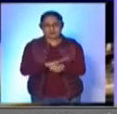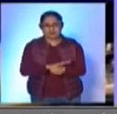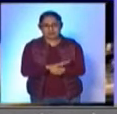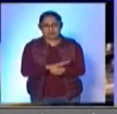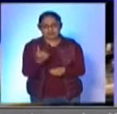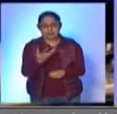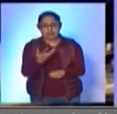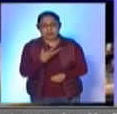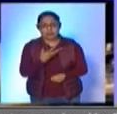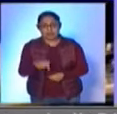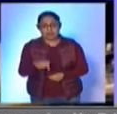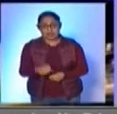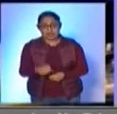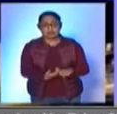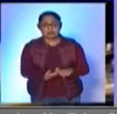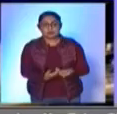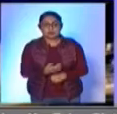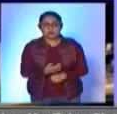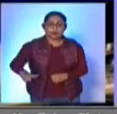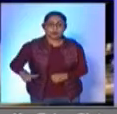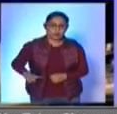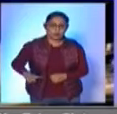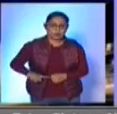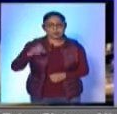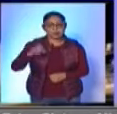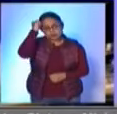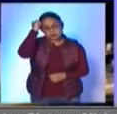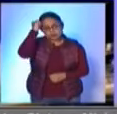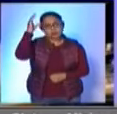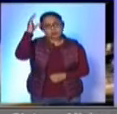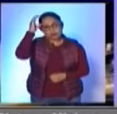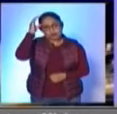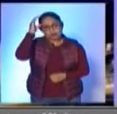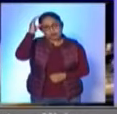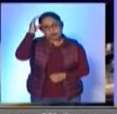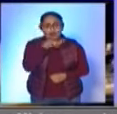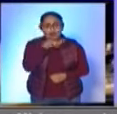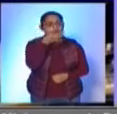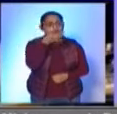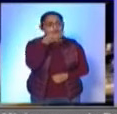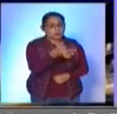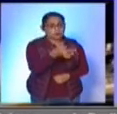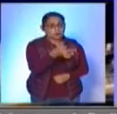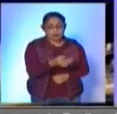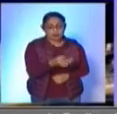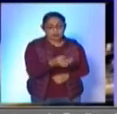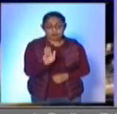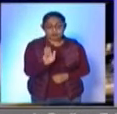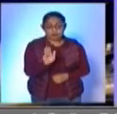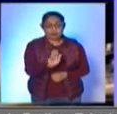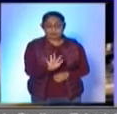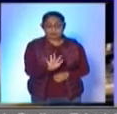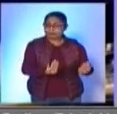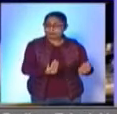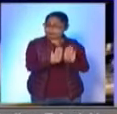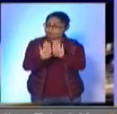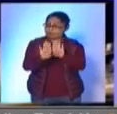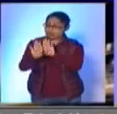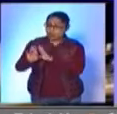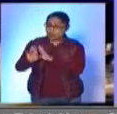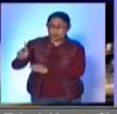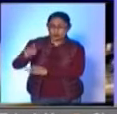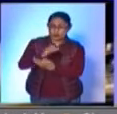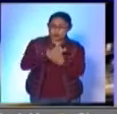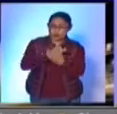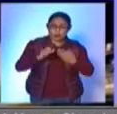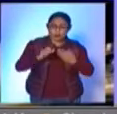prevalece en la entidad, el gobernador del estado, Silvano Aureoles Conejo, informó que a partir de este miércoles se cierran todas las oficinas de gobierno del